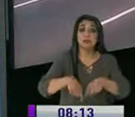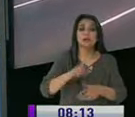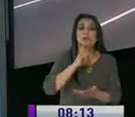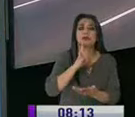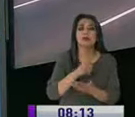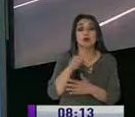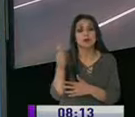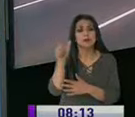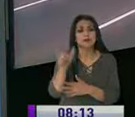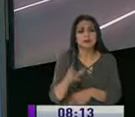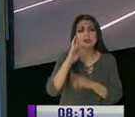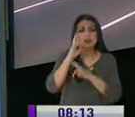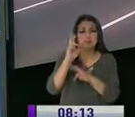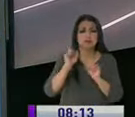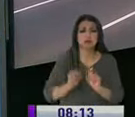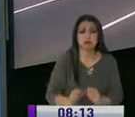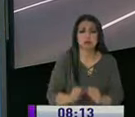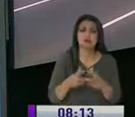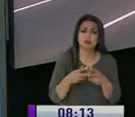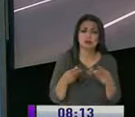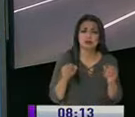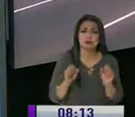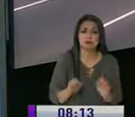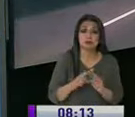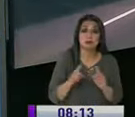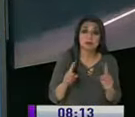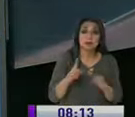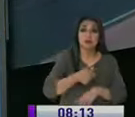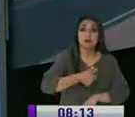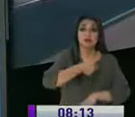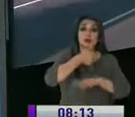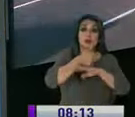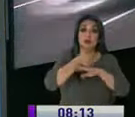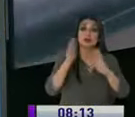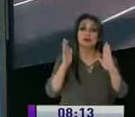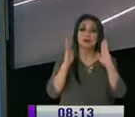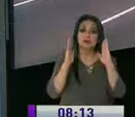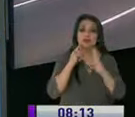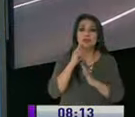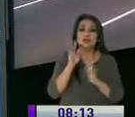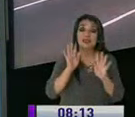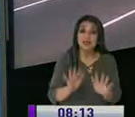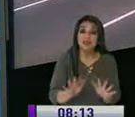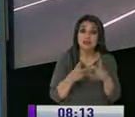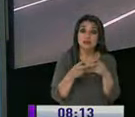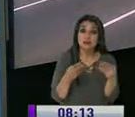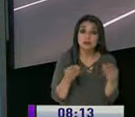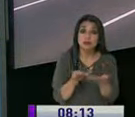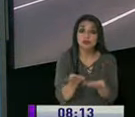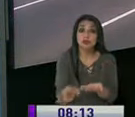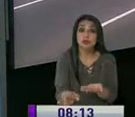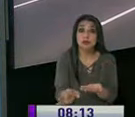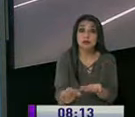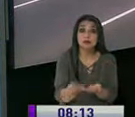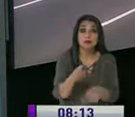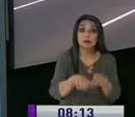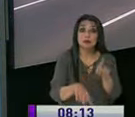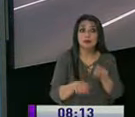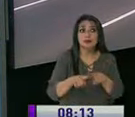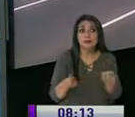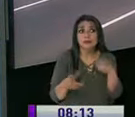Creo que hay otros caminos. Pero escuchándoles a las autoridades, como dicen, que ese no es el camino de la cantonización, bueno,